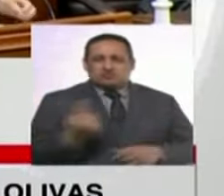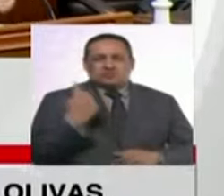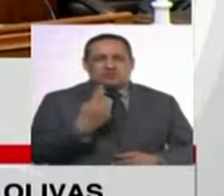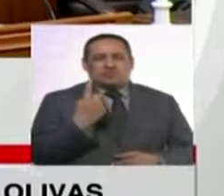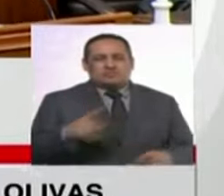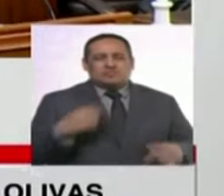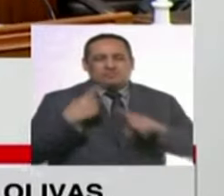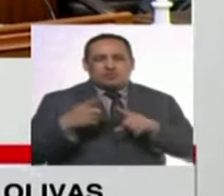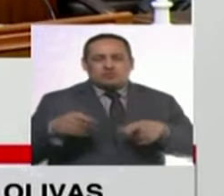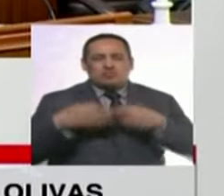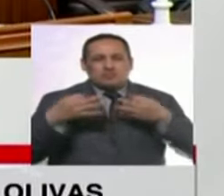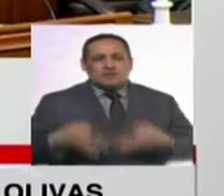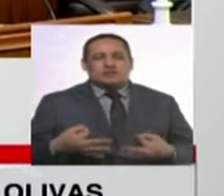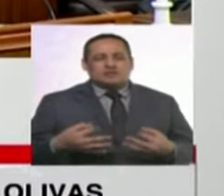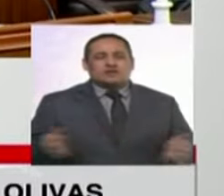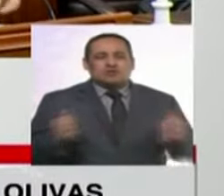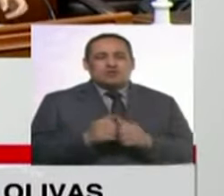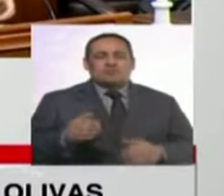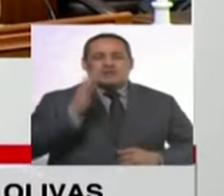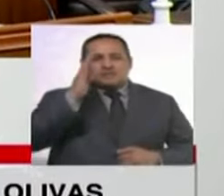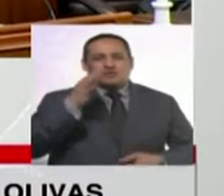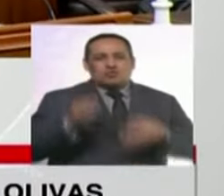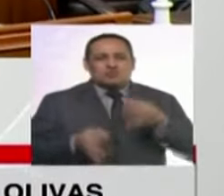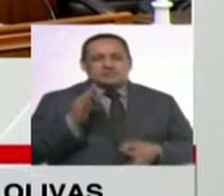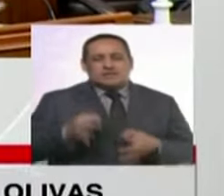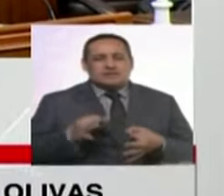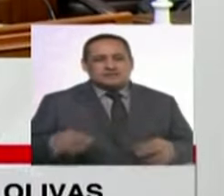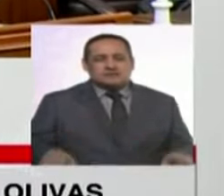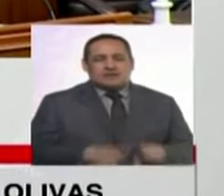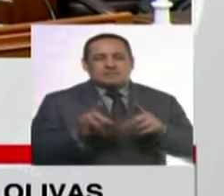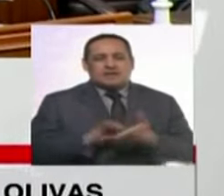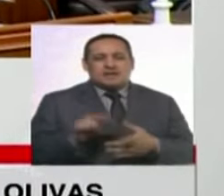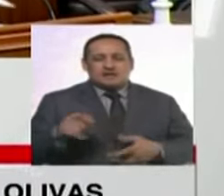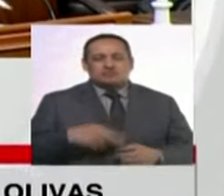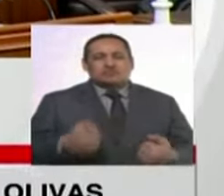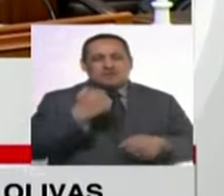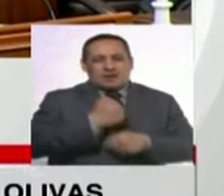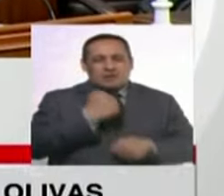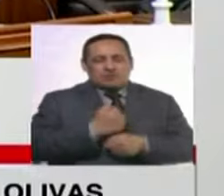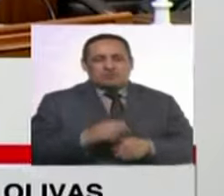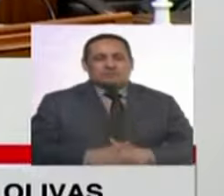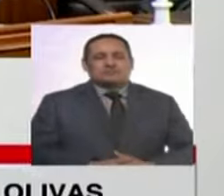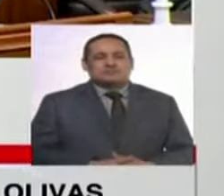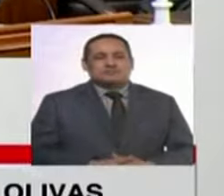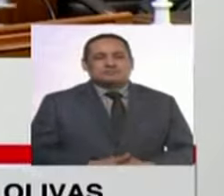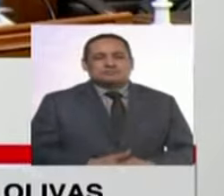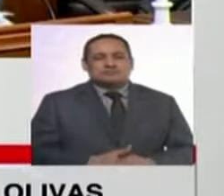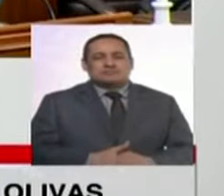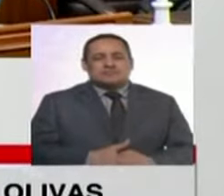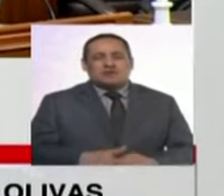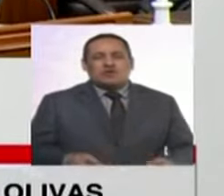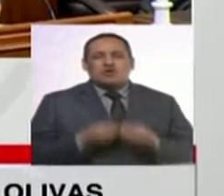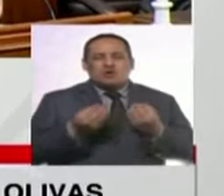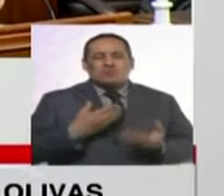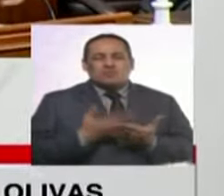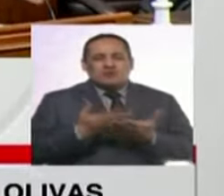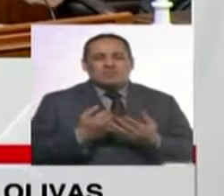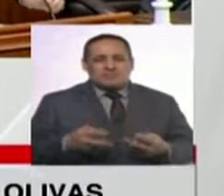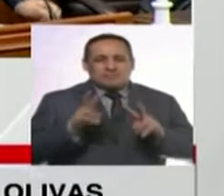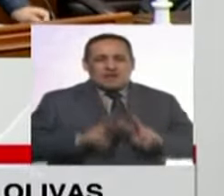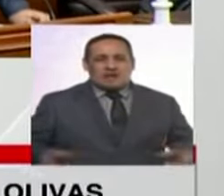por cumplir las órdenes judiciales que es su función con Qué valor